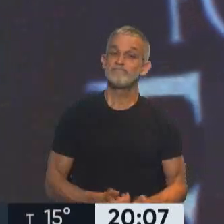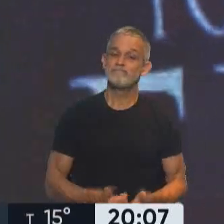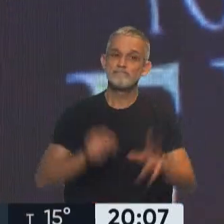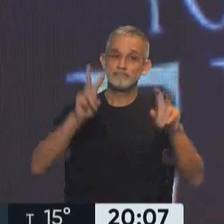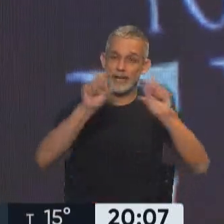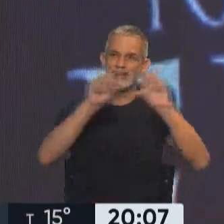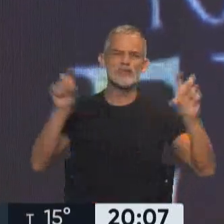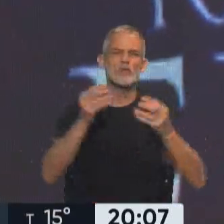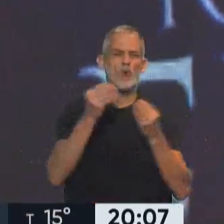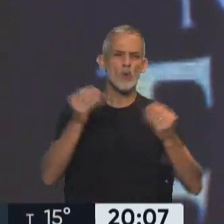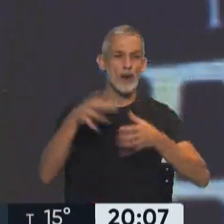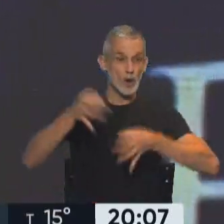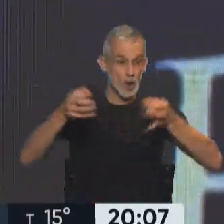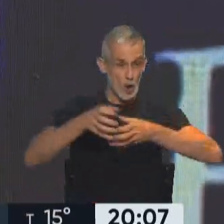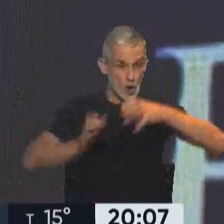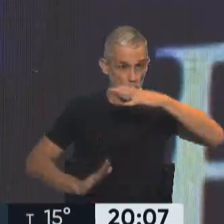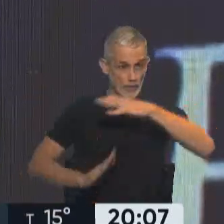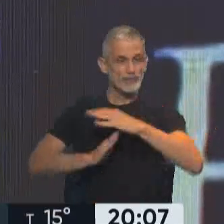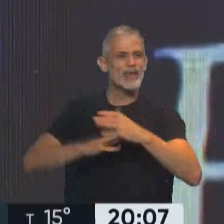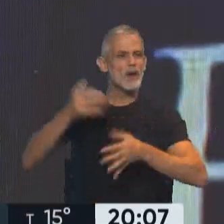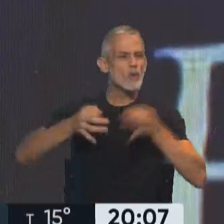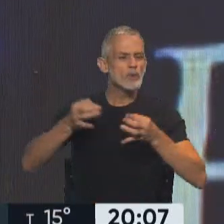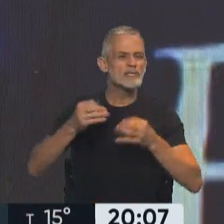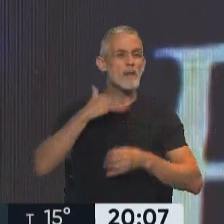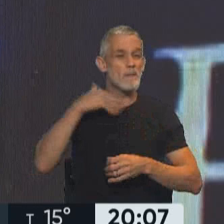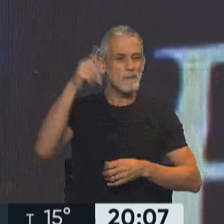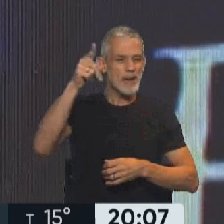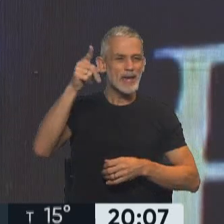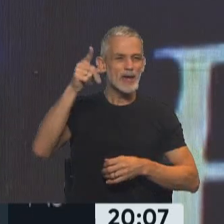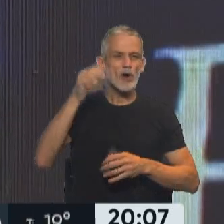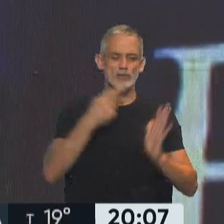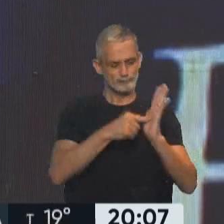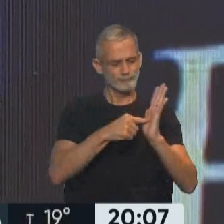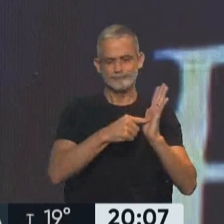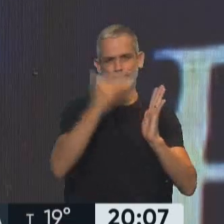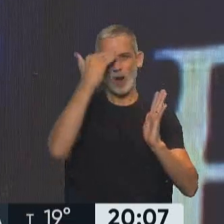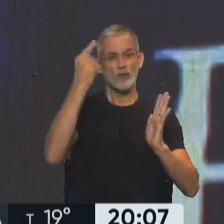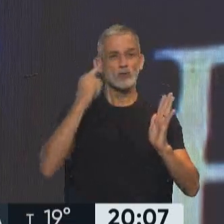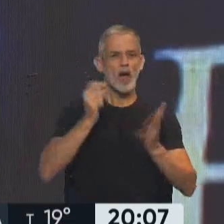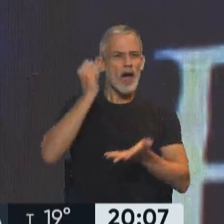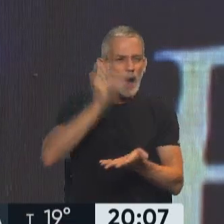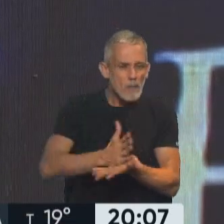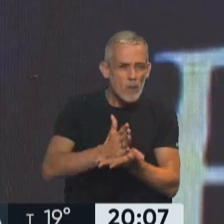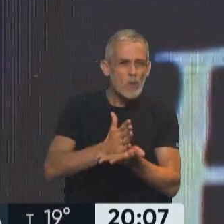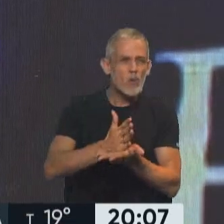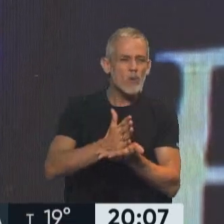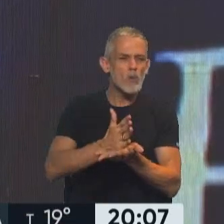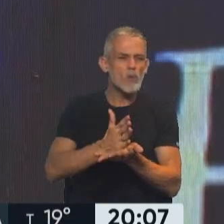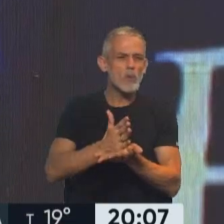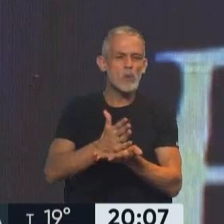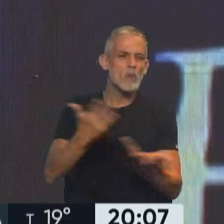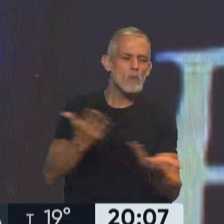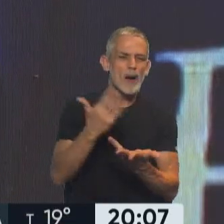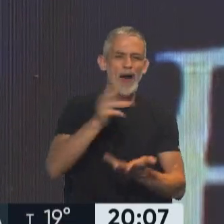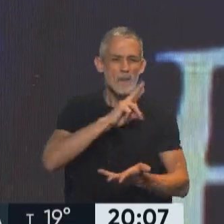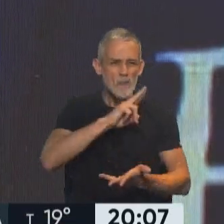El título fue que la Corte Suprema de Justicia de México declaró inconstitucional la sanción penal a todas